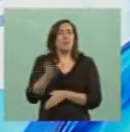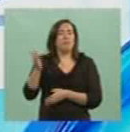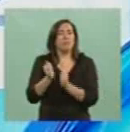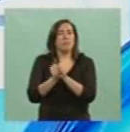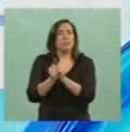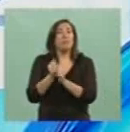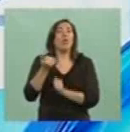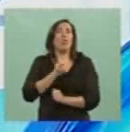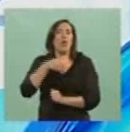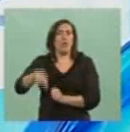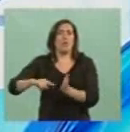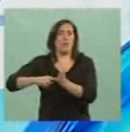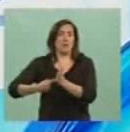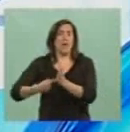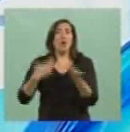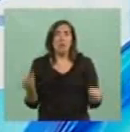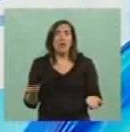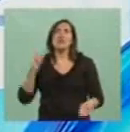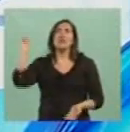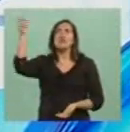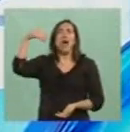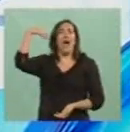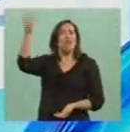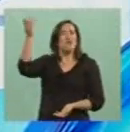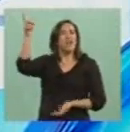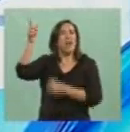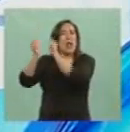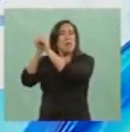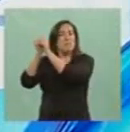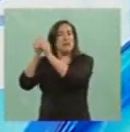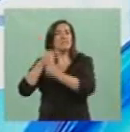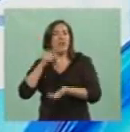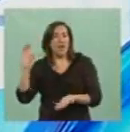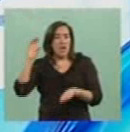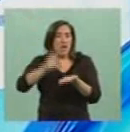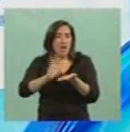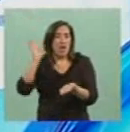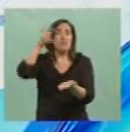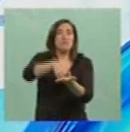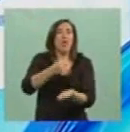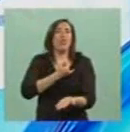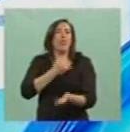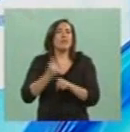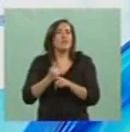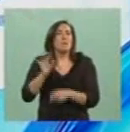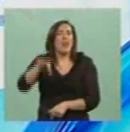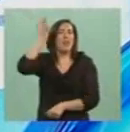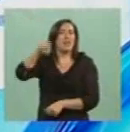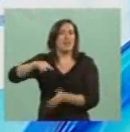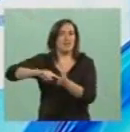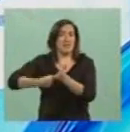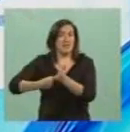los empresarios es venir a radicarse también aquí por todo esto que estamos hablando. Y lo que tenemos que